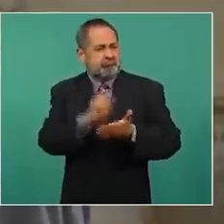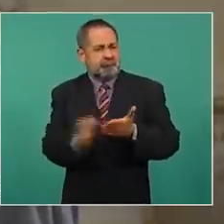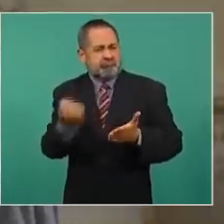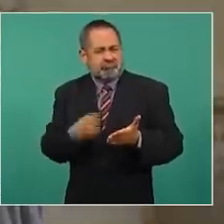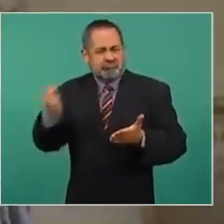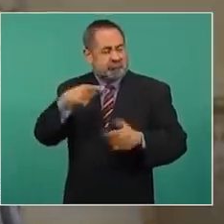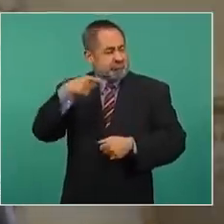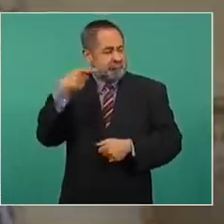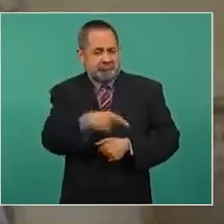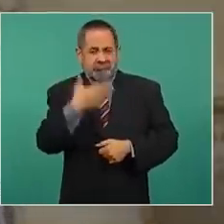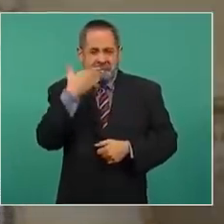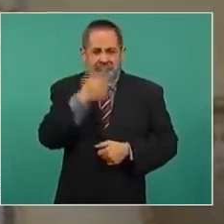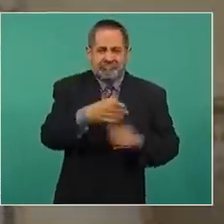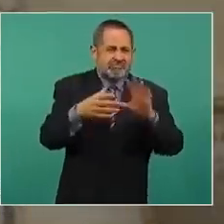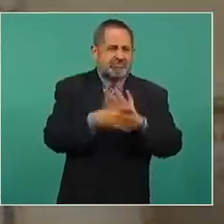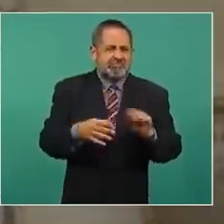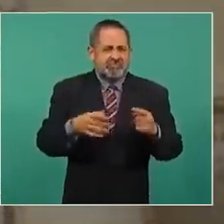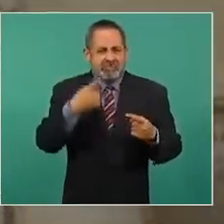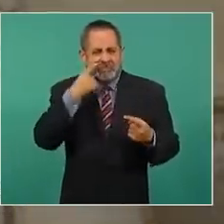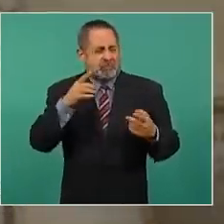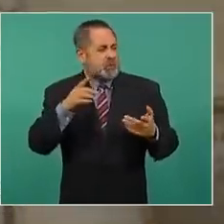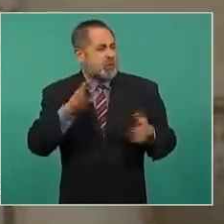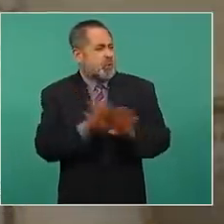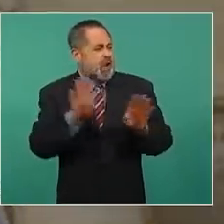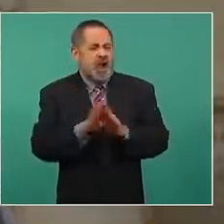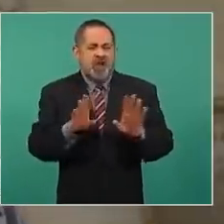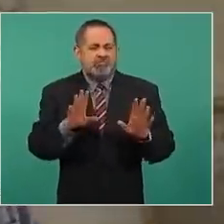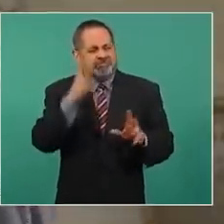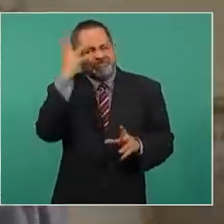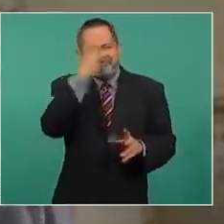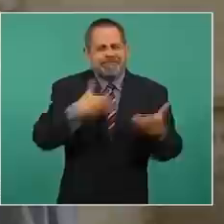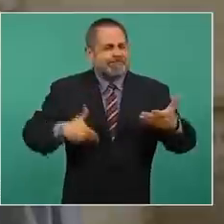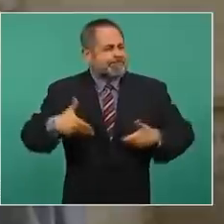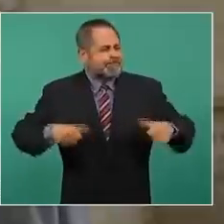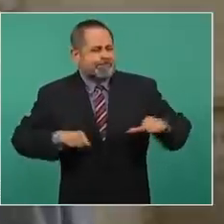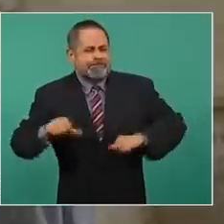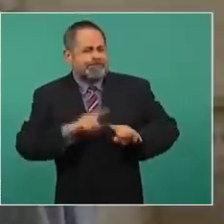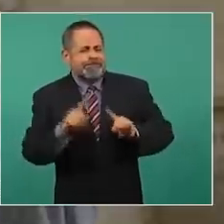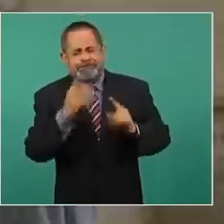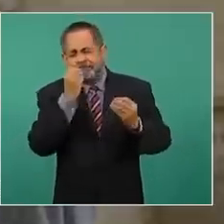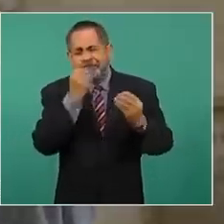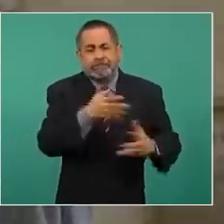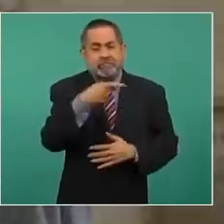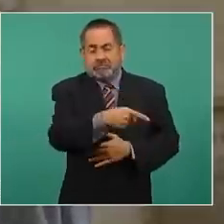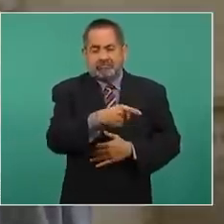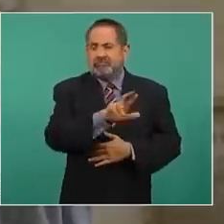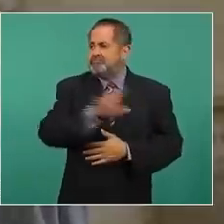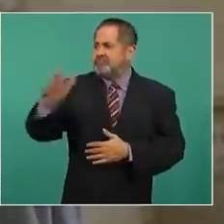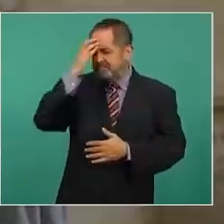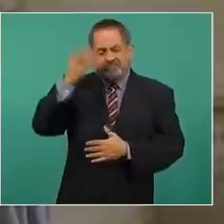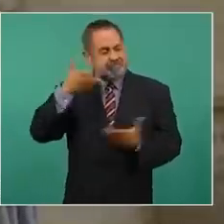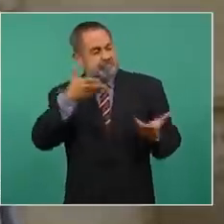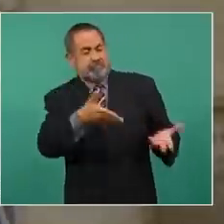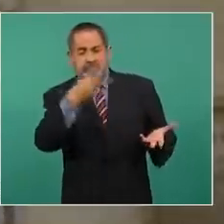como el espectáculo natural del país pero de t manera amigos elegon por